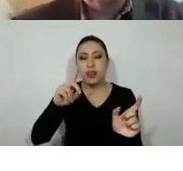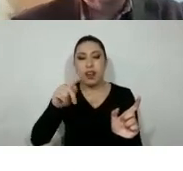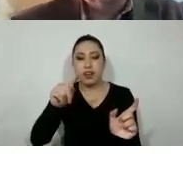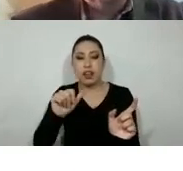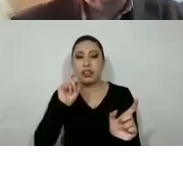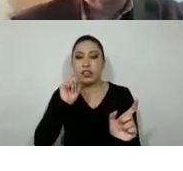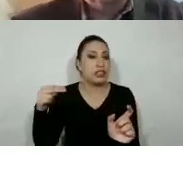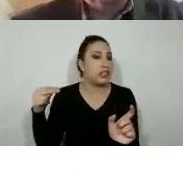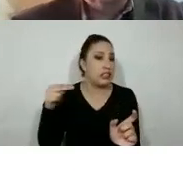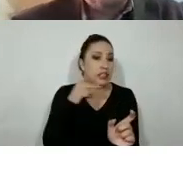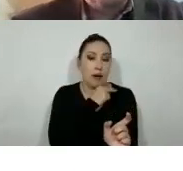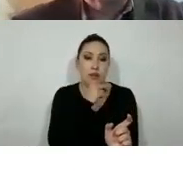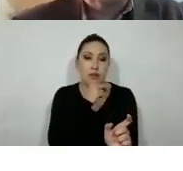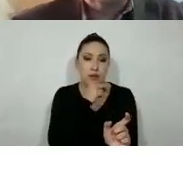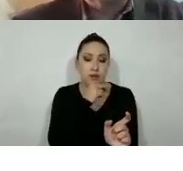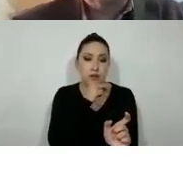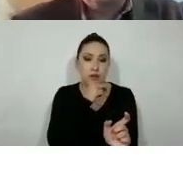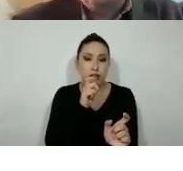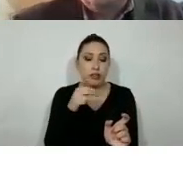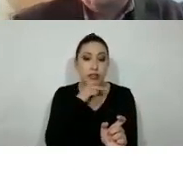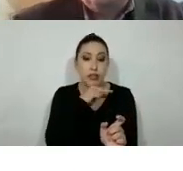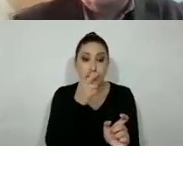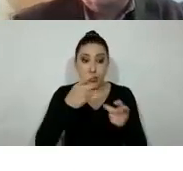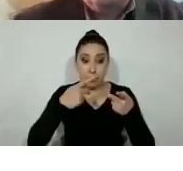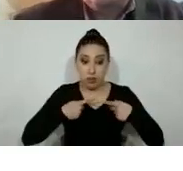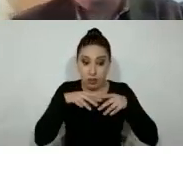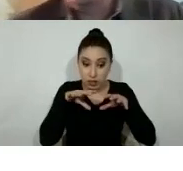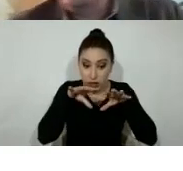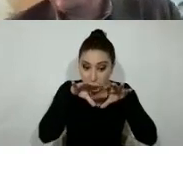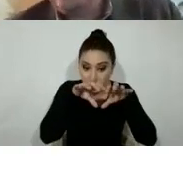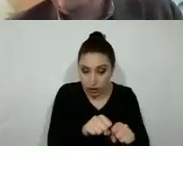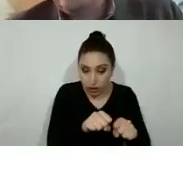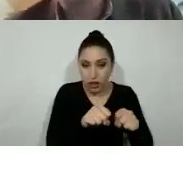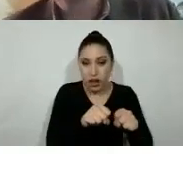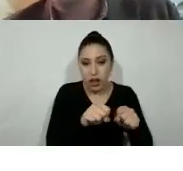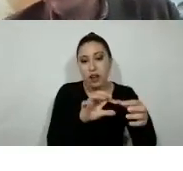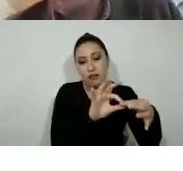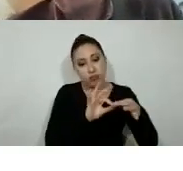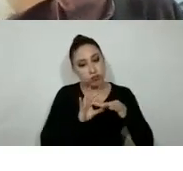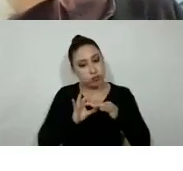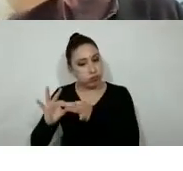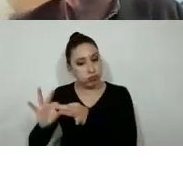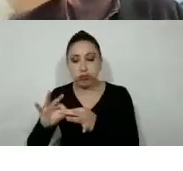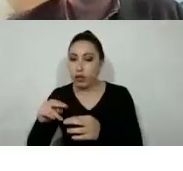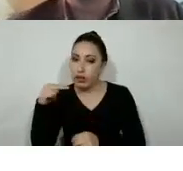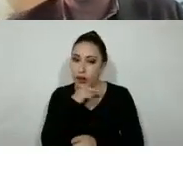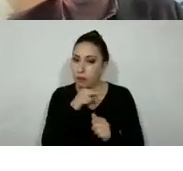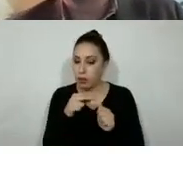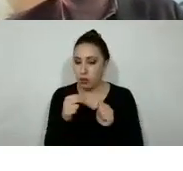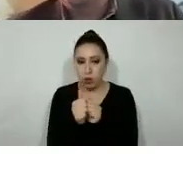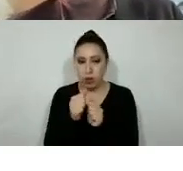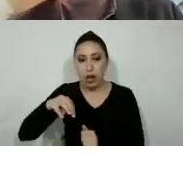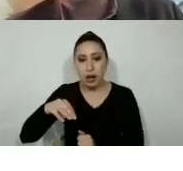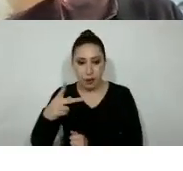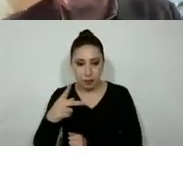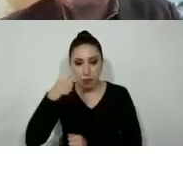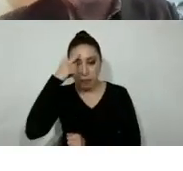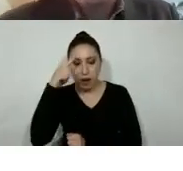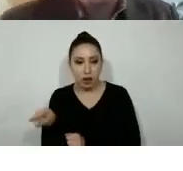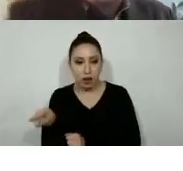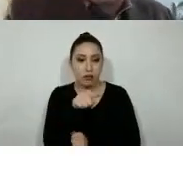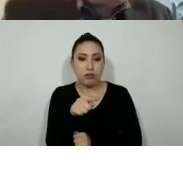es que la persona se detiene y se presenta en el menor tiempo posible a la autoridad